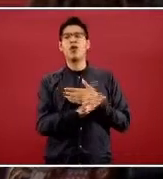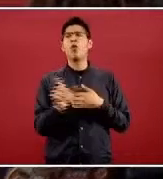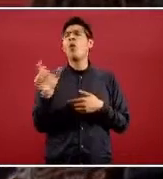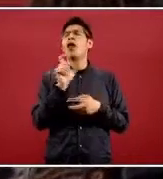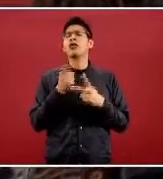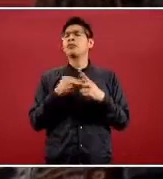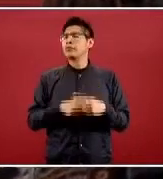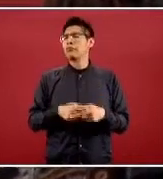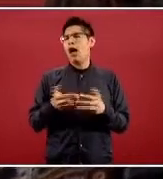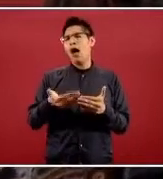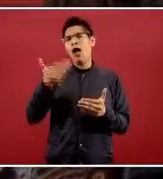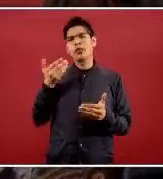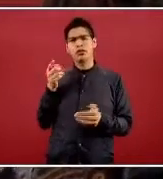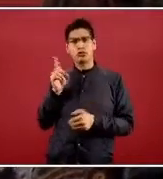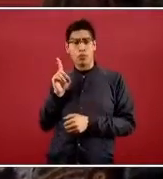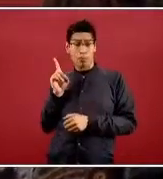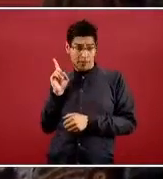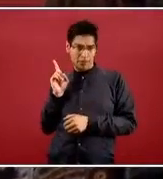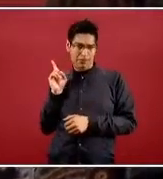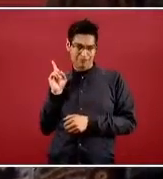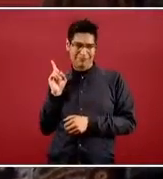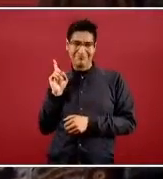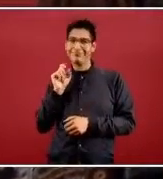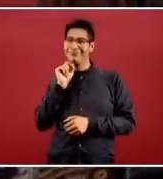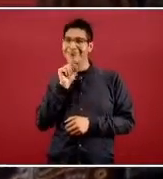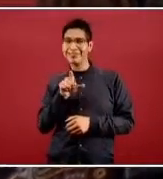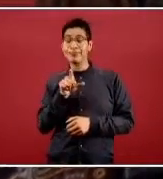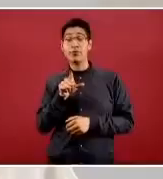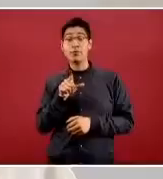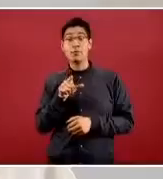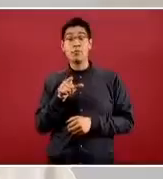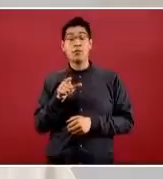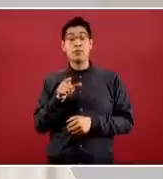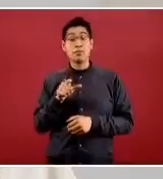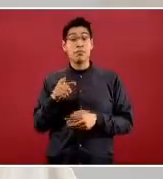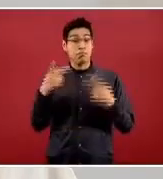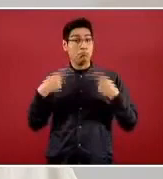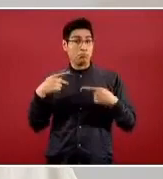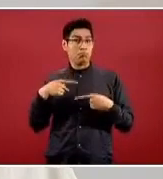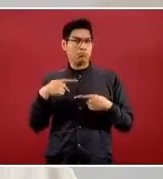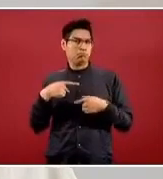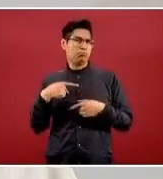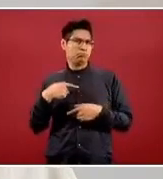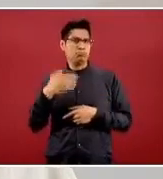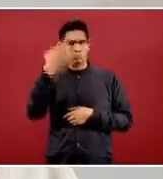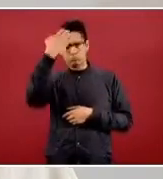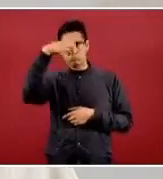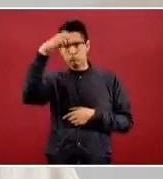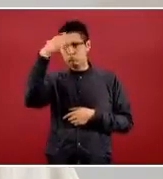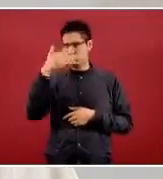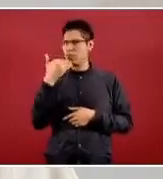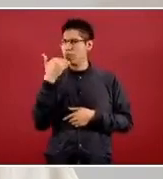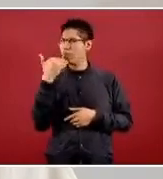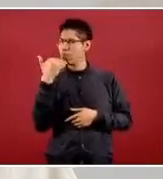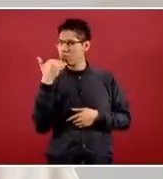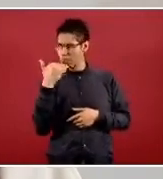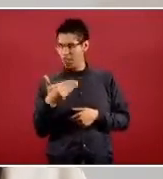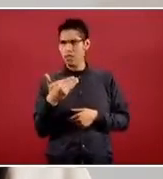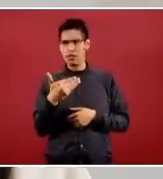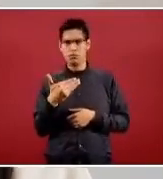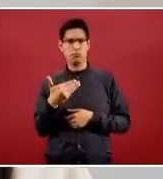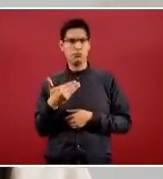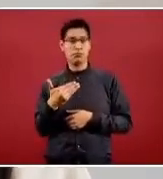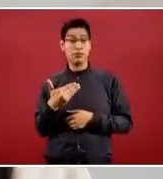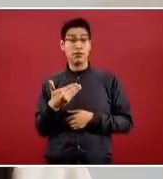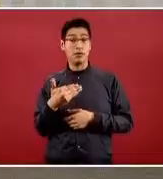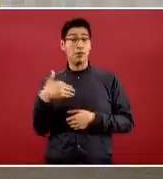pasado por un grupo de expertos epidemiólogos de nivel central e infectólogos, los cuales están presentes toda esta semana y serán reemplazados